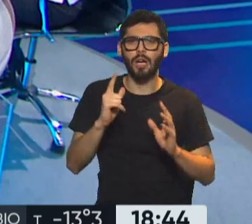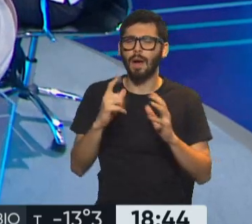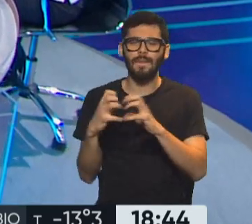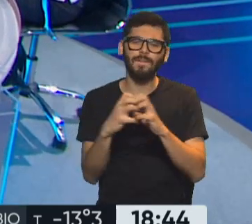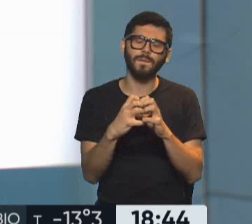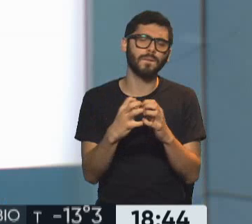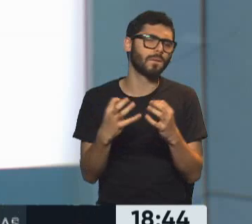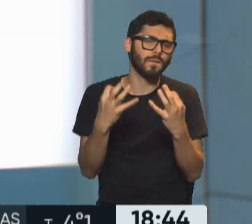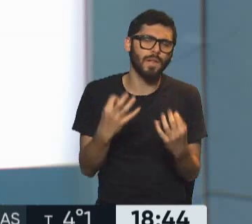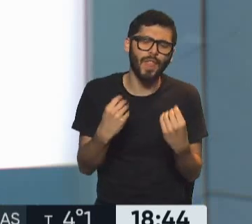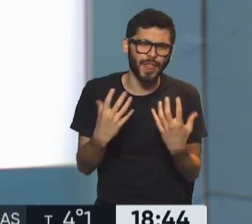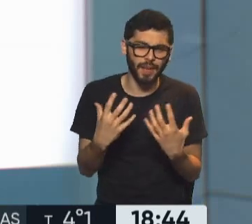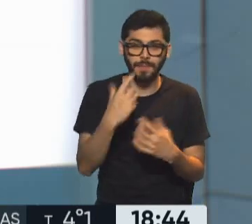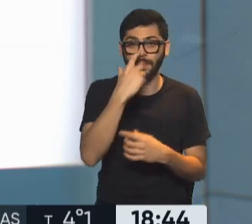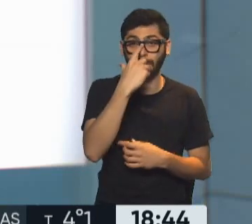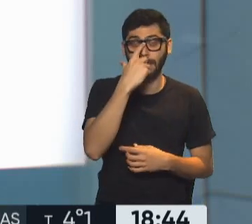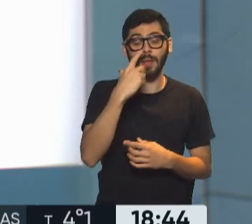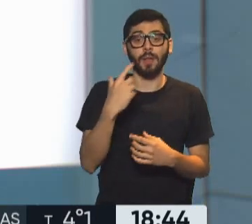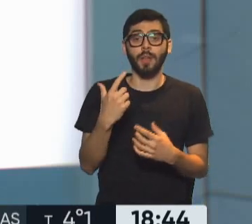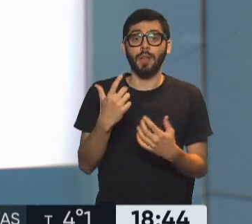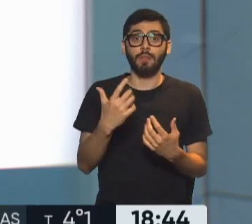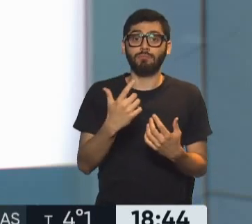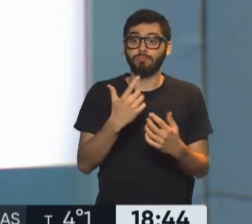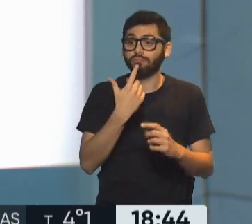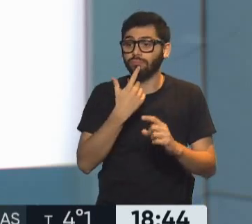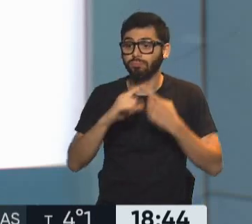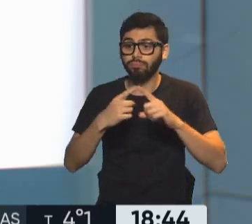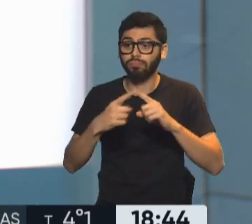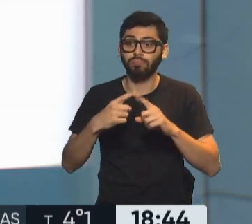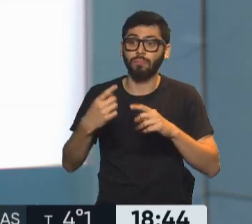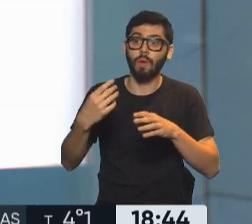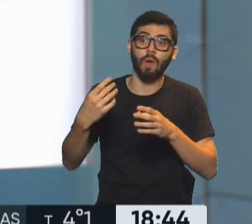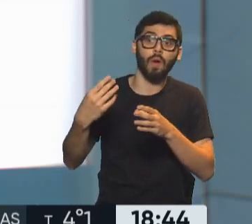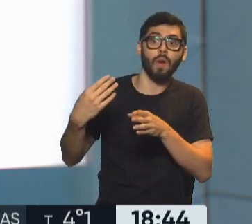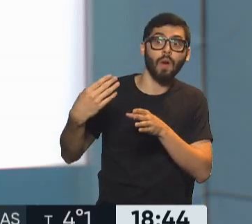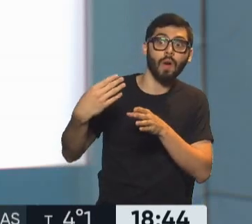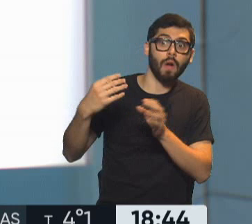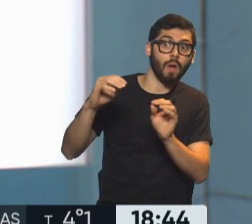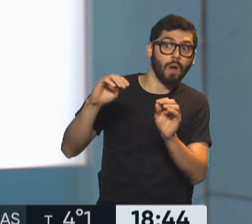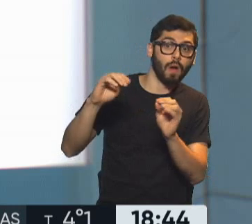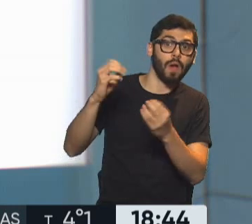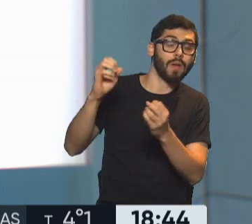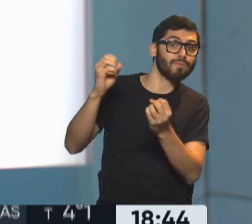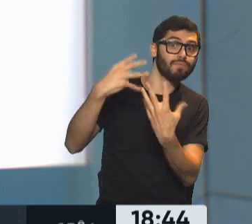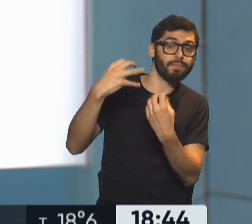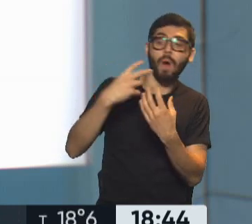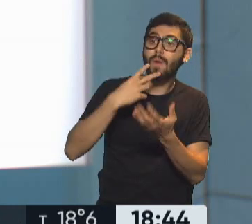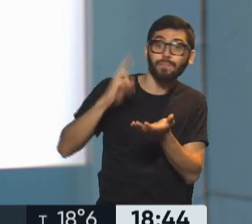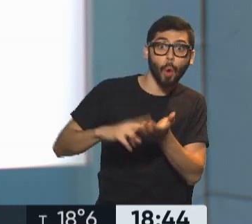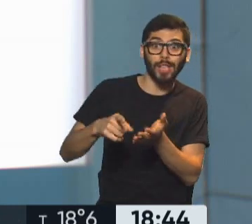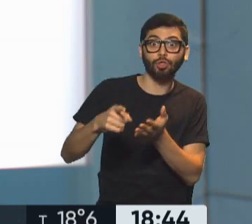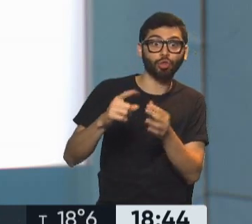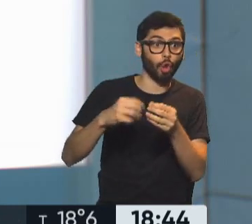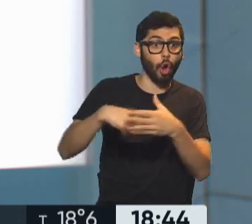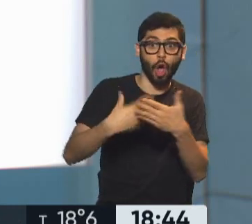fondo? Básicamente es, bueno, hay que plantear una reducción de los aranceles para que podamos, digamos, como bloque y como país, cada uno de manera